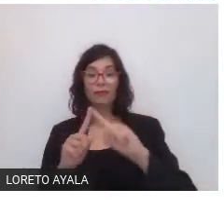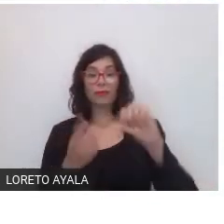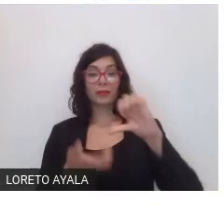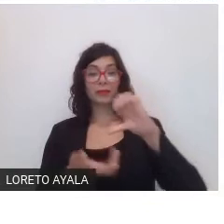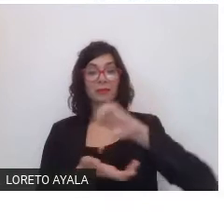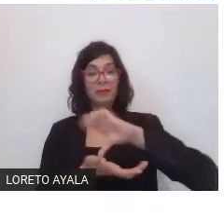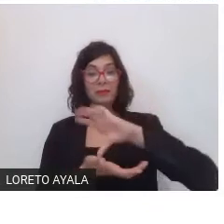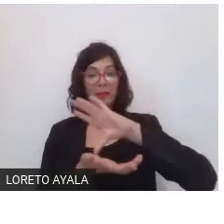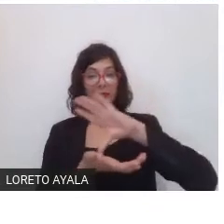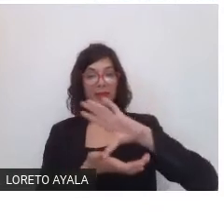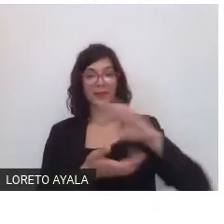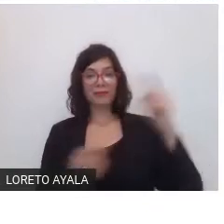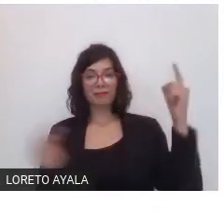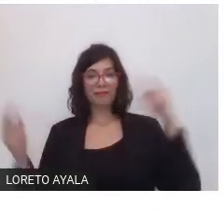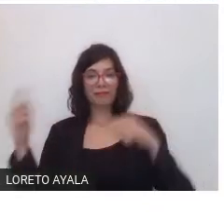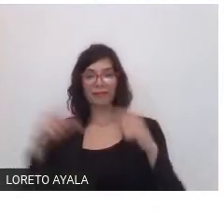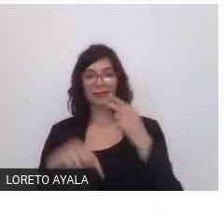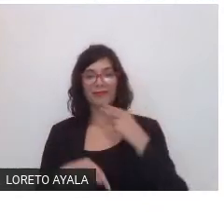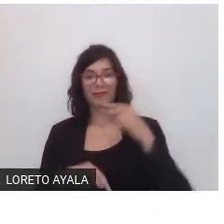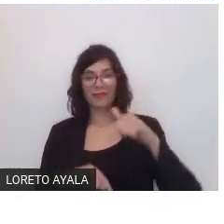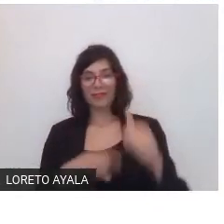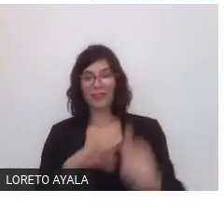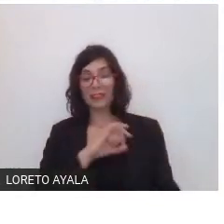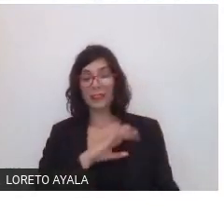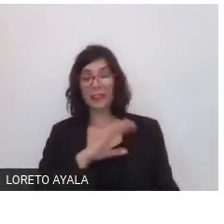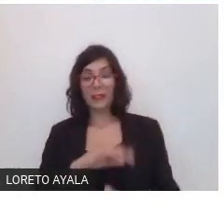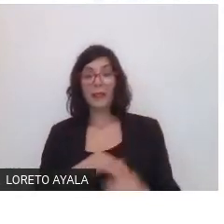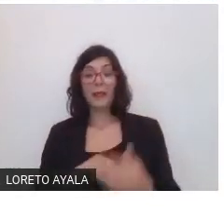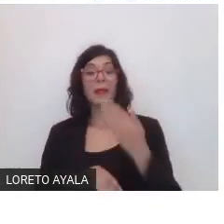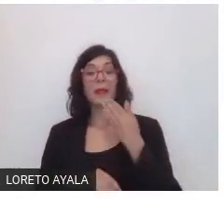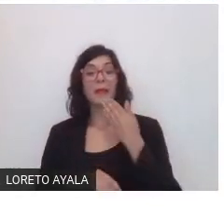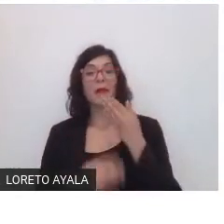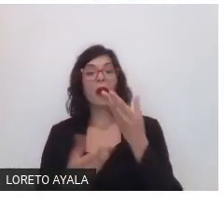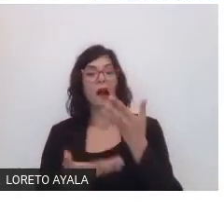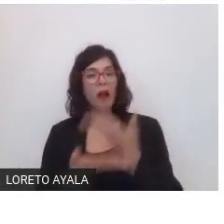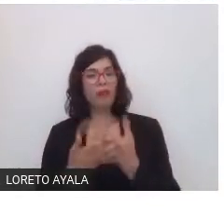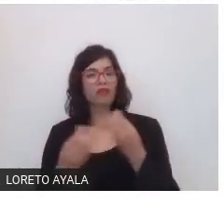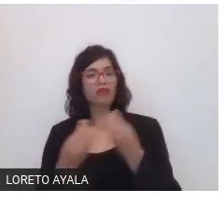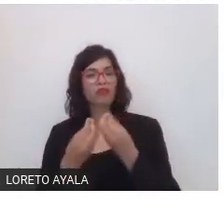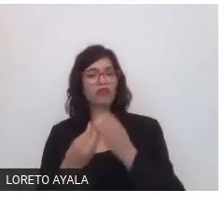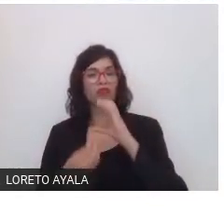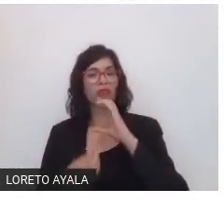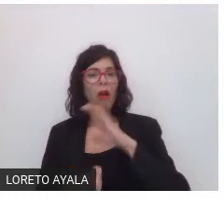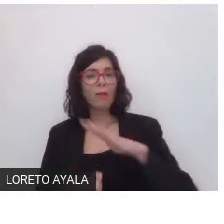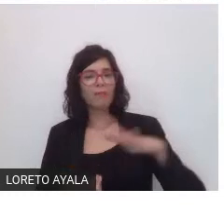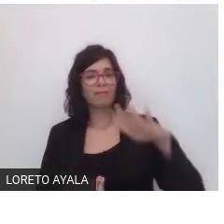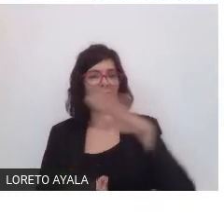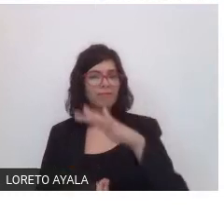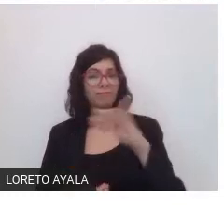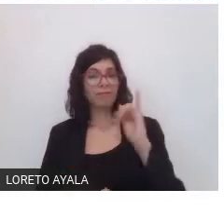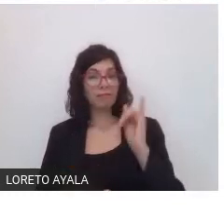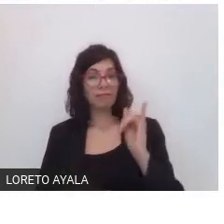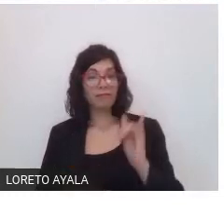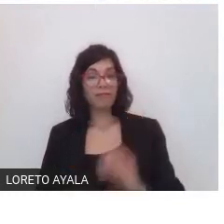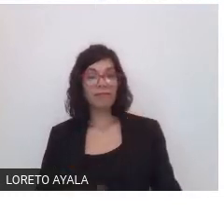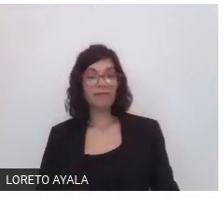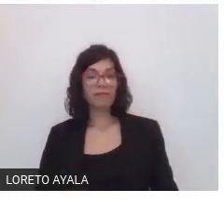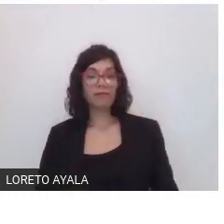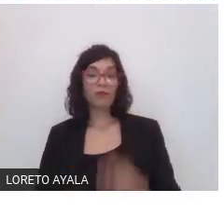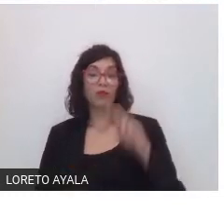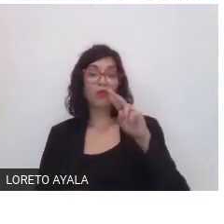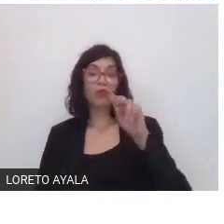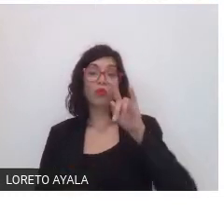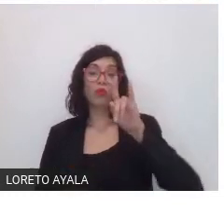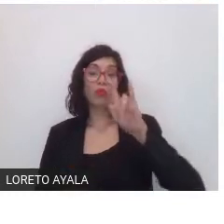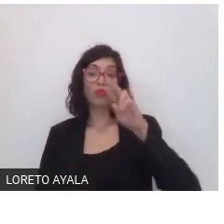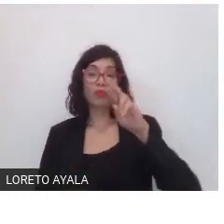que nos acompaña. Pero también un país con alta ruralidad, don Jorge. Y en ese sentido, hoy día a usted le toca hablar de